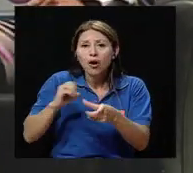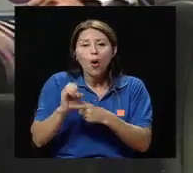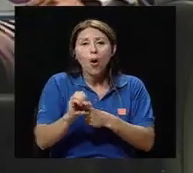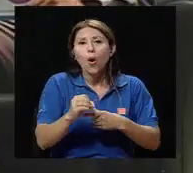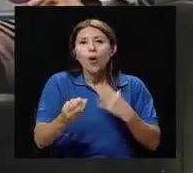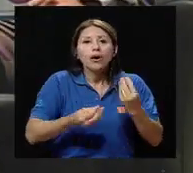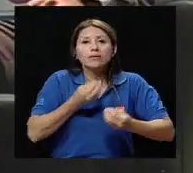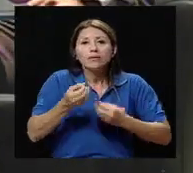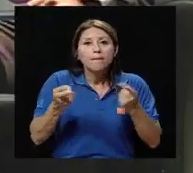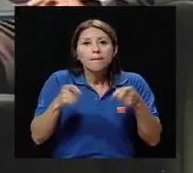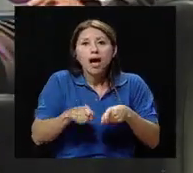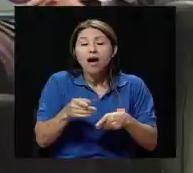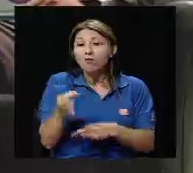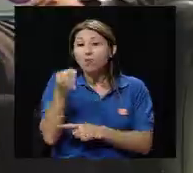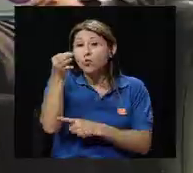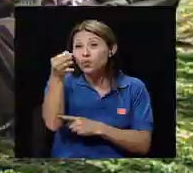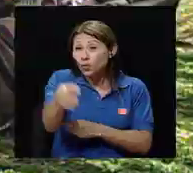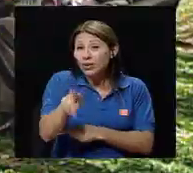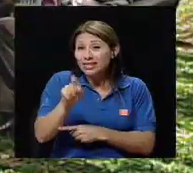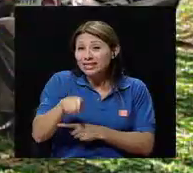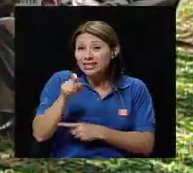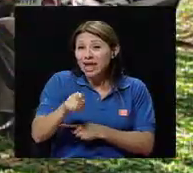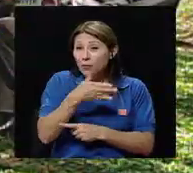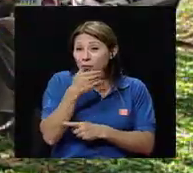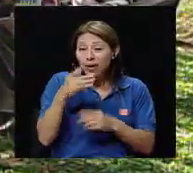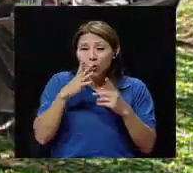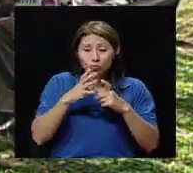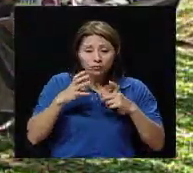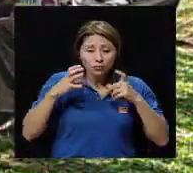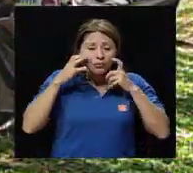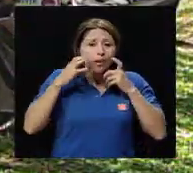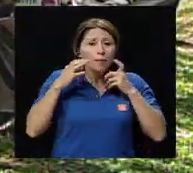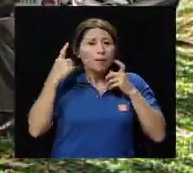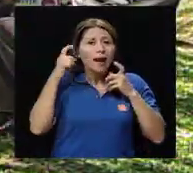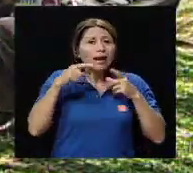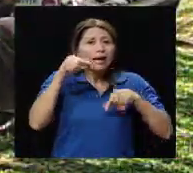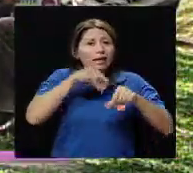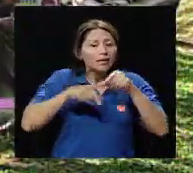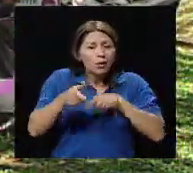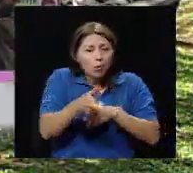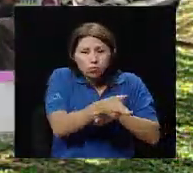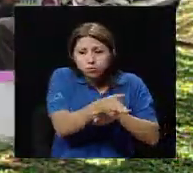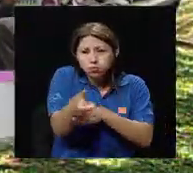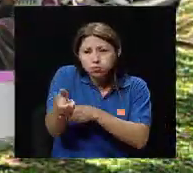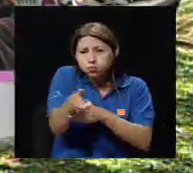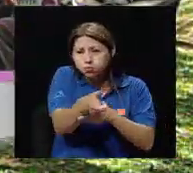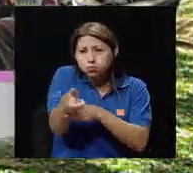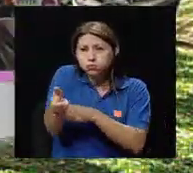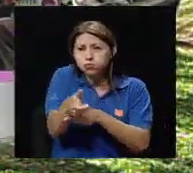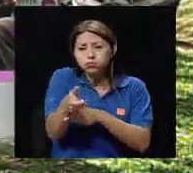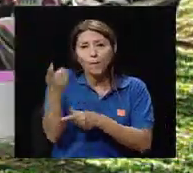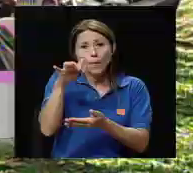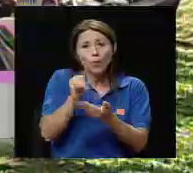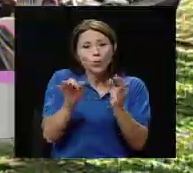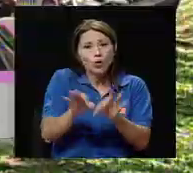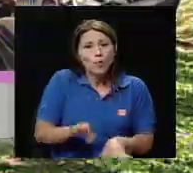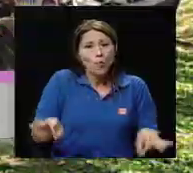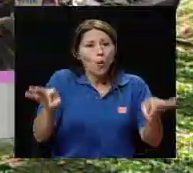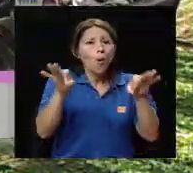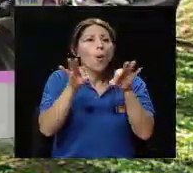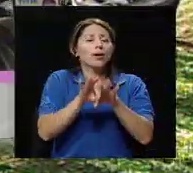futuro que utilizar una fumigación de ser necesario, pero hay que como tener cierto cuidado y por eso la importancia de dar un diagnóstico certero. Pero